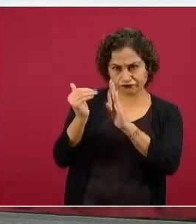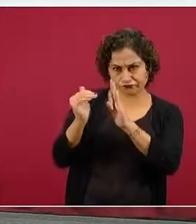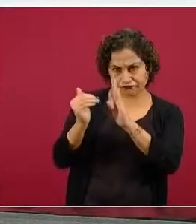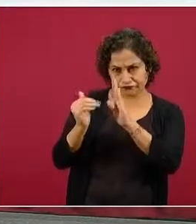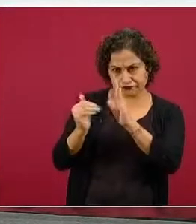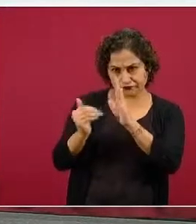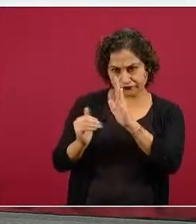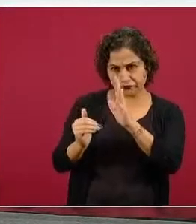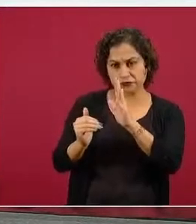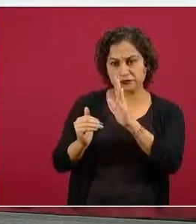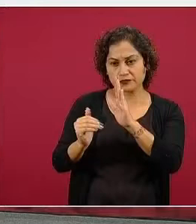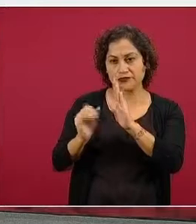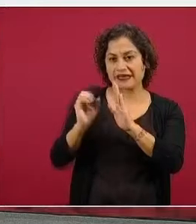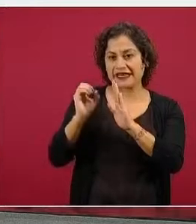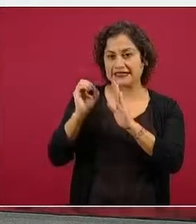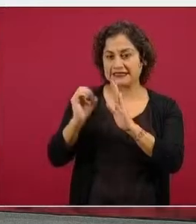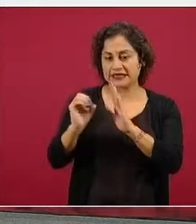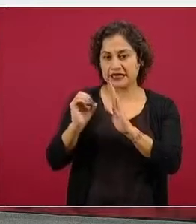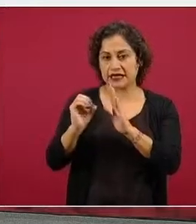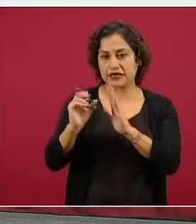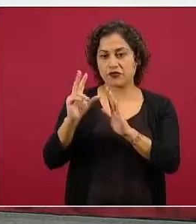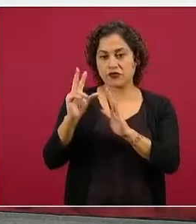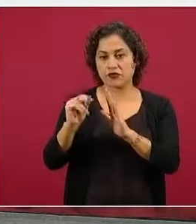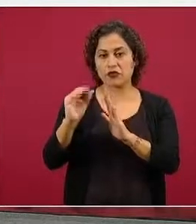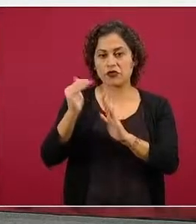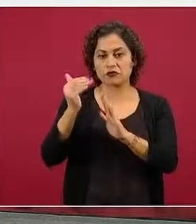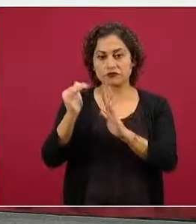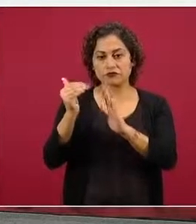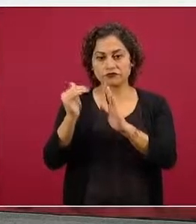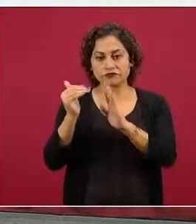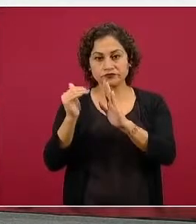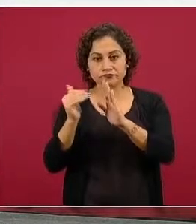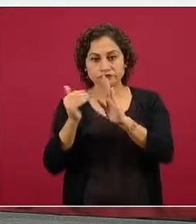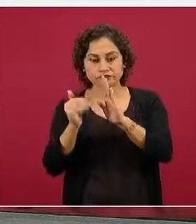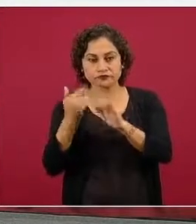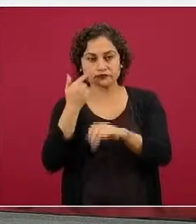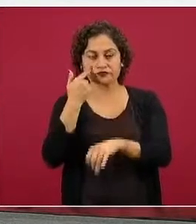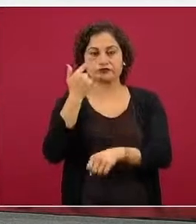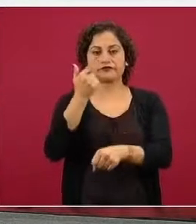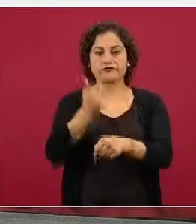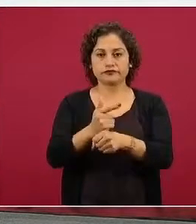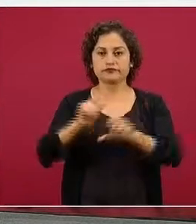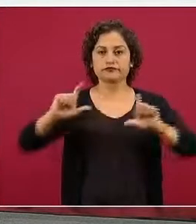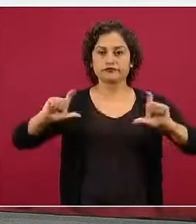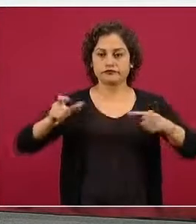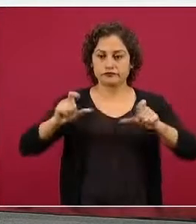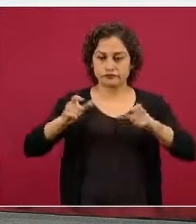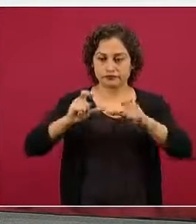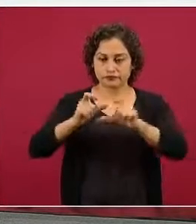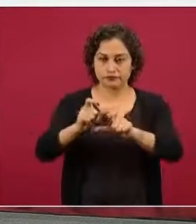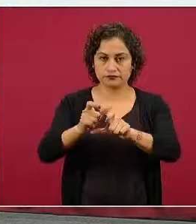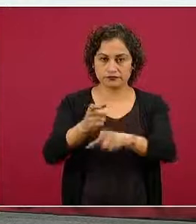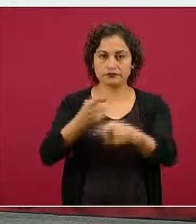llegue a cero y que intentemos ver, o sea, que podamos ver que hay una reducción en el número de casos